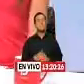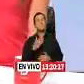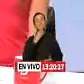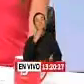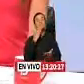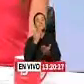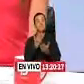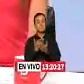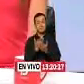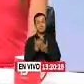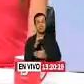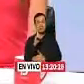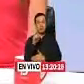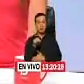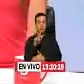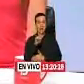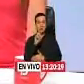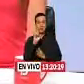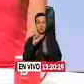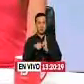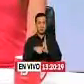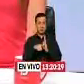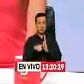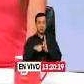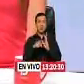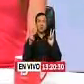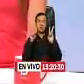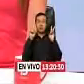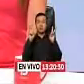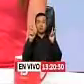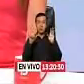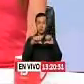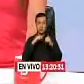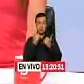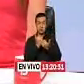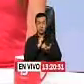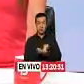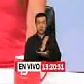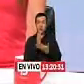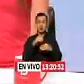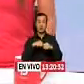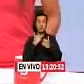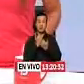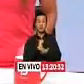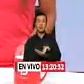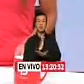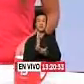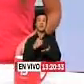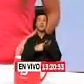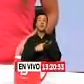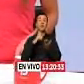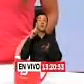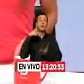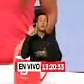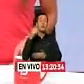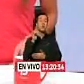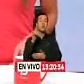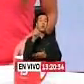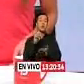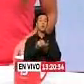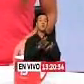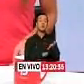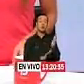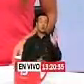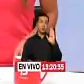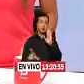Muchas gracias. 13:20 y en ámbito legislativo. La Asamblea Nacional debatirá el próximo jueves el proyecto